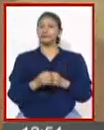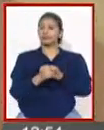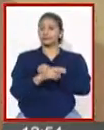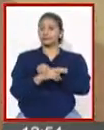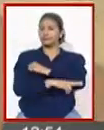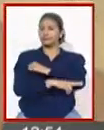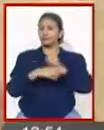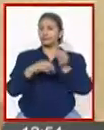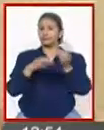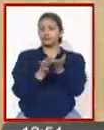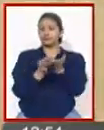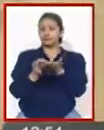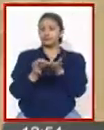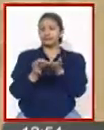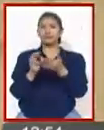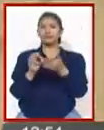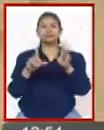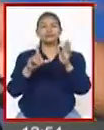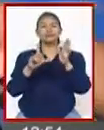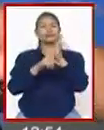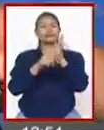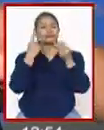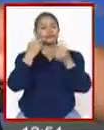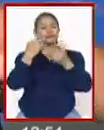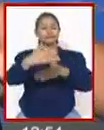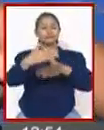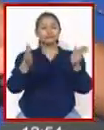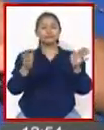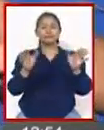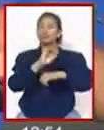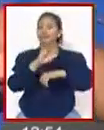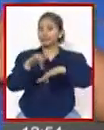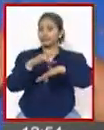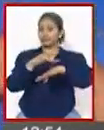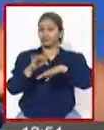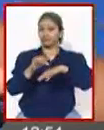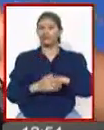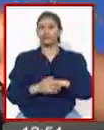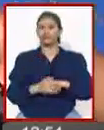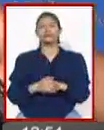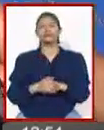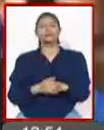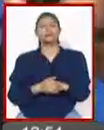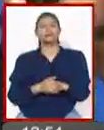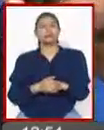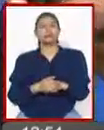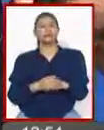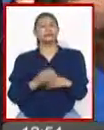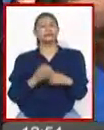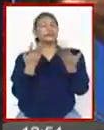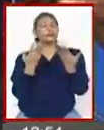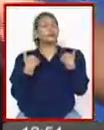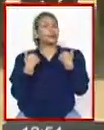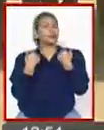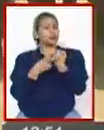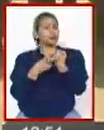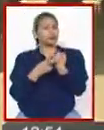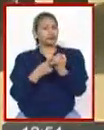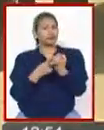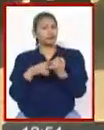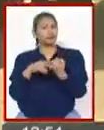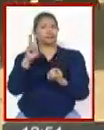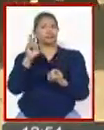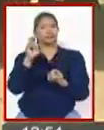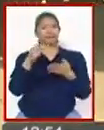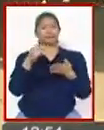las monedas, voy cosas a donde estaba mi caja fuerte, no había, ya se lo había llevado. ¿Cuánto tenía usted en la caja fuerte? Caja fuerte tenía